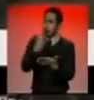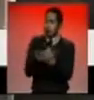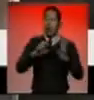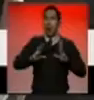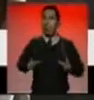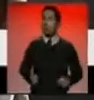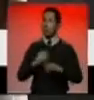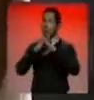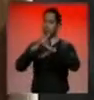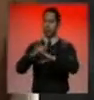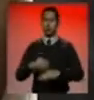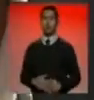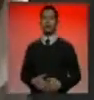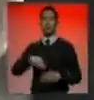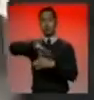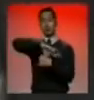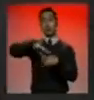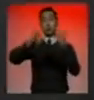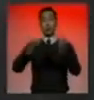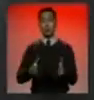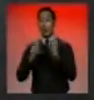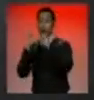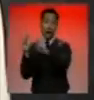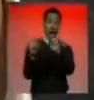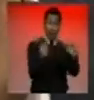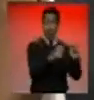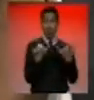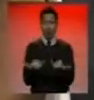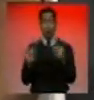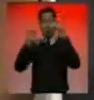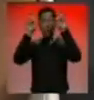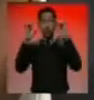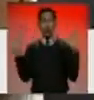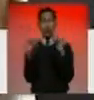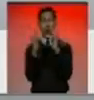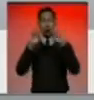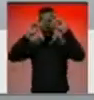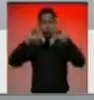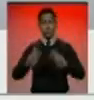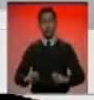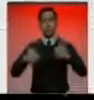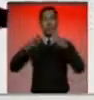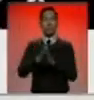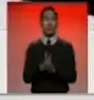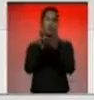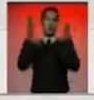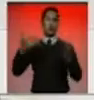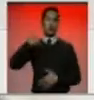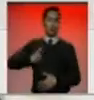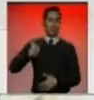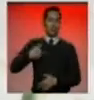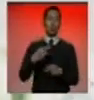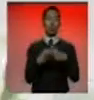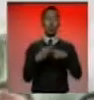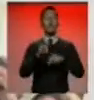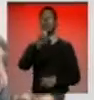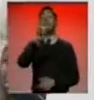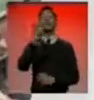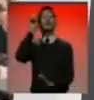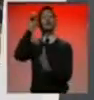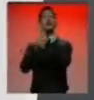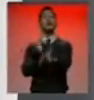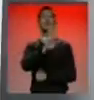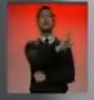corrupción según el canciller kim jong long en la campaña actual el tema se conecta con la investigación del diario argentino página/12 que denunció las